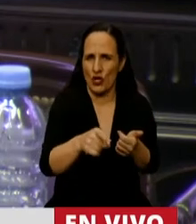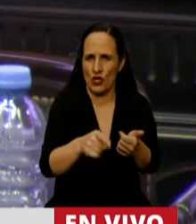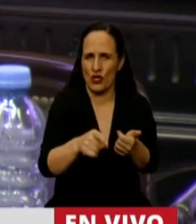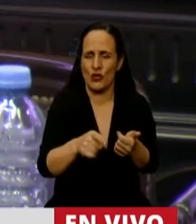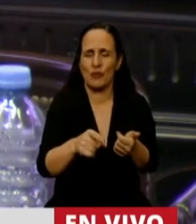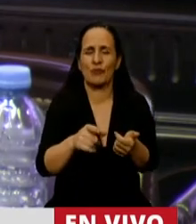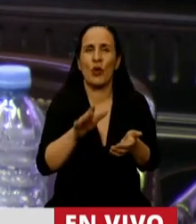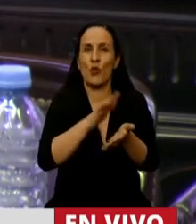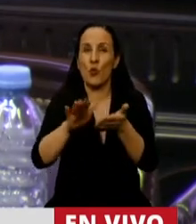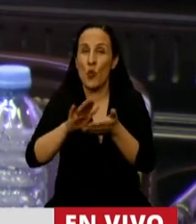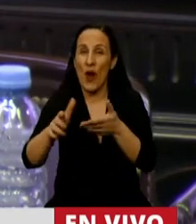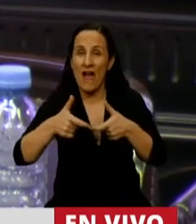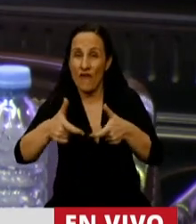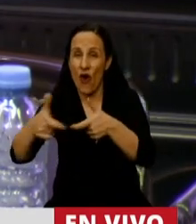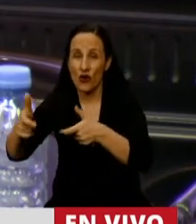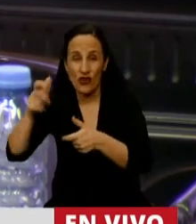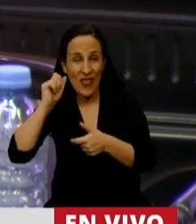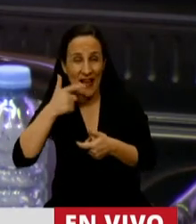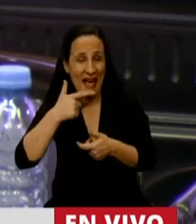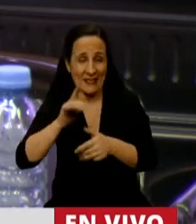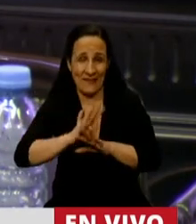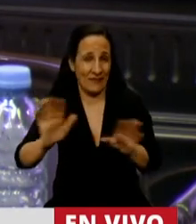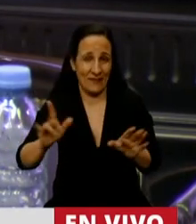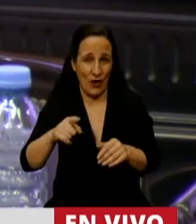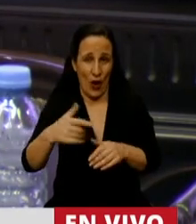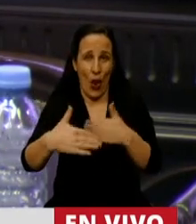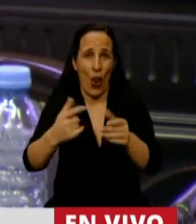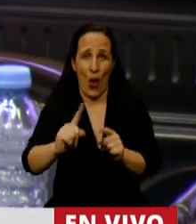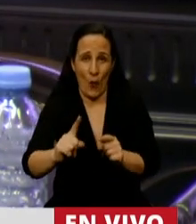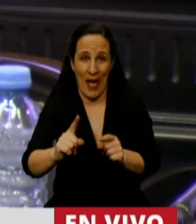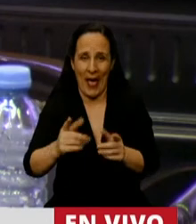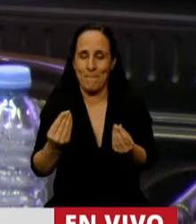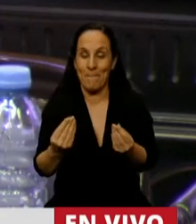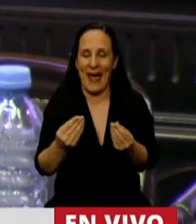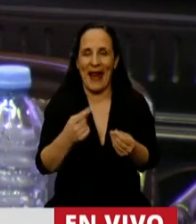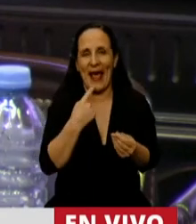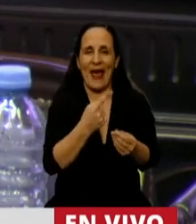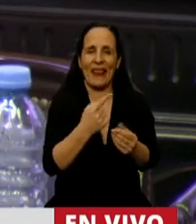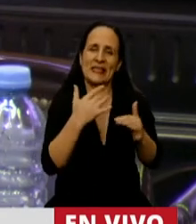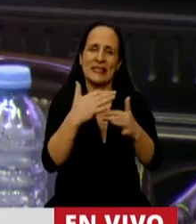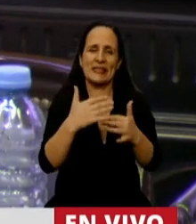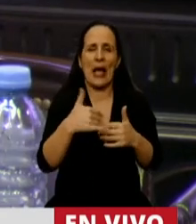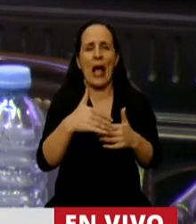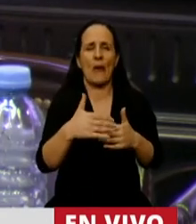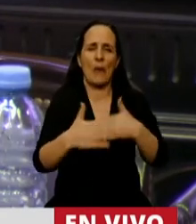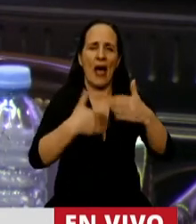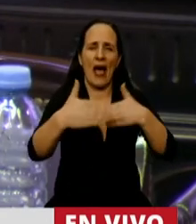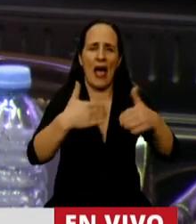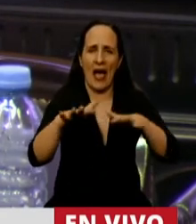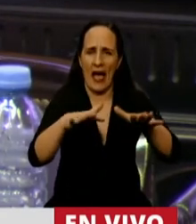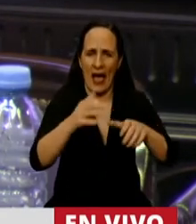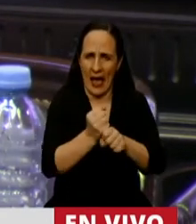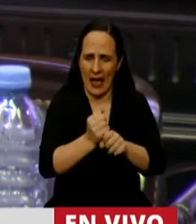nuevas conexiones para sostener esta esta reactivación productiva con la que tanto se ordena en la boca